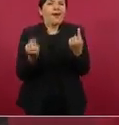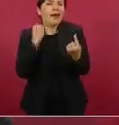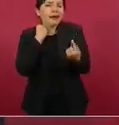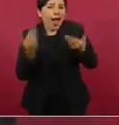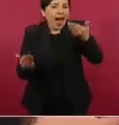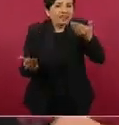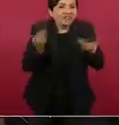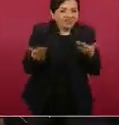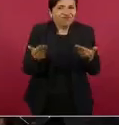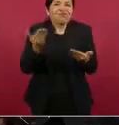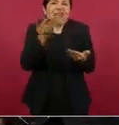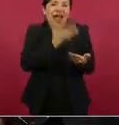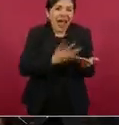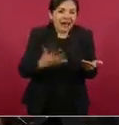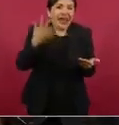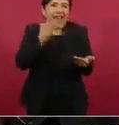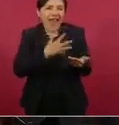hay abogados